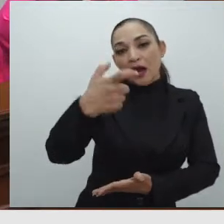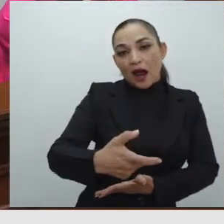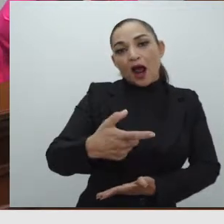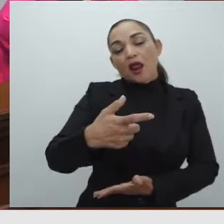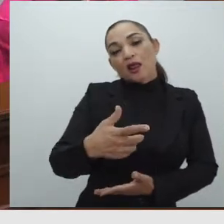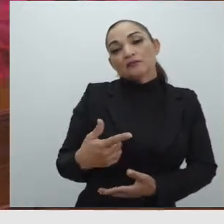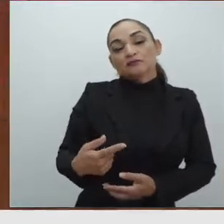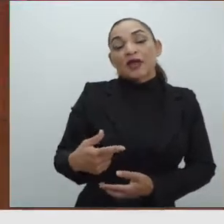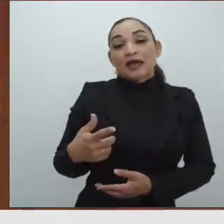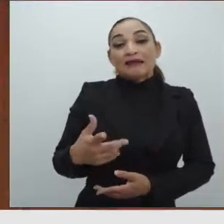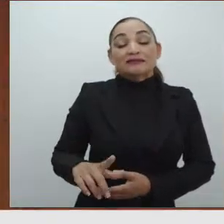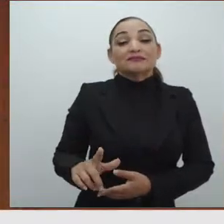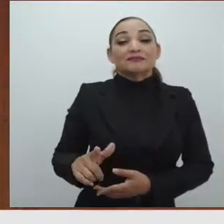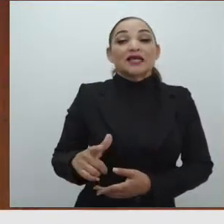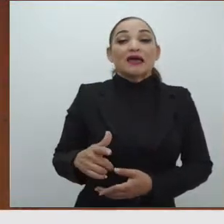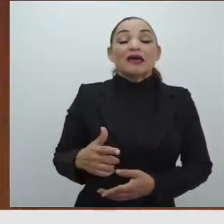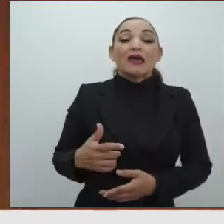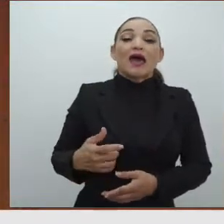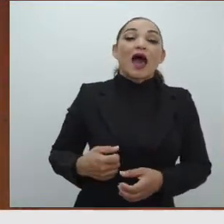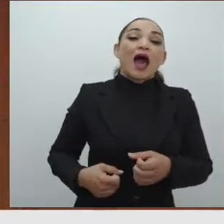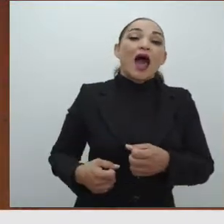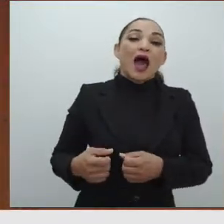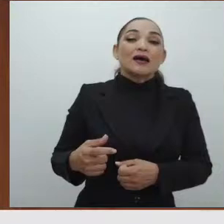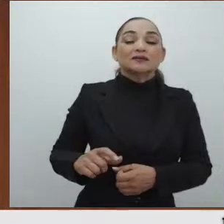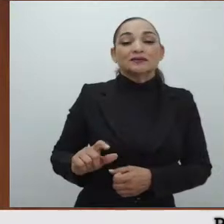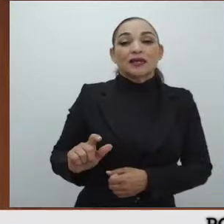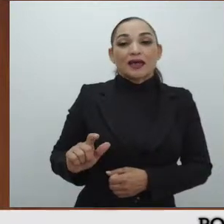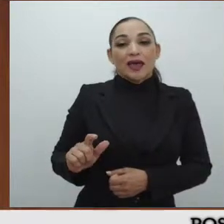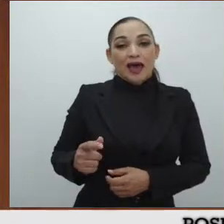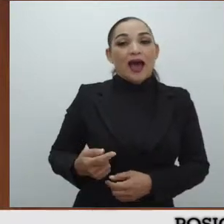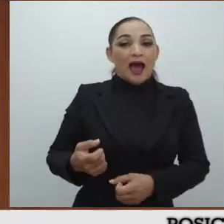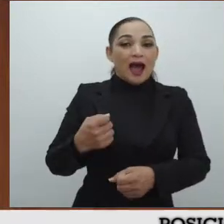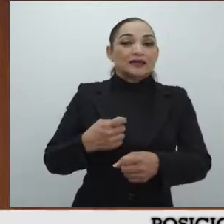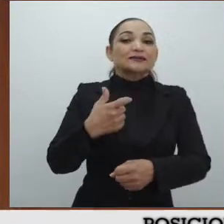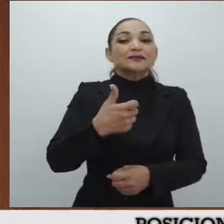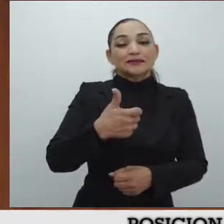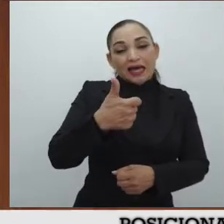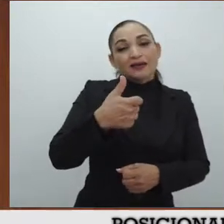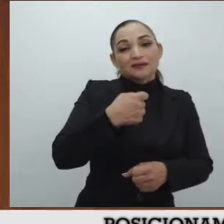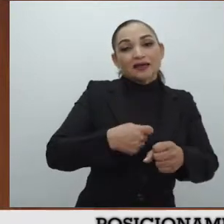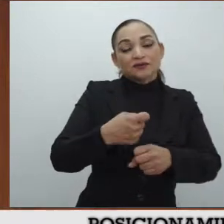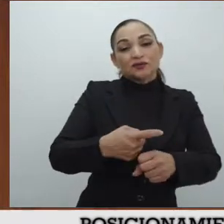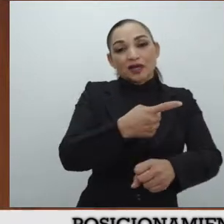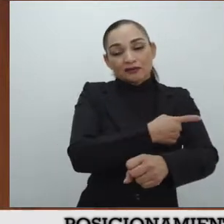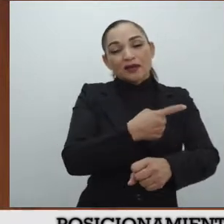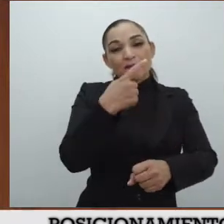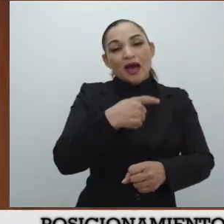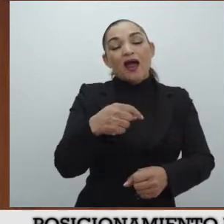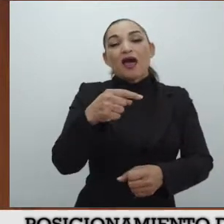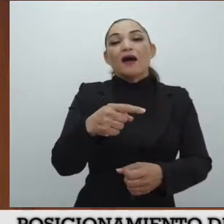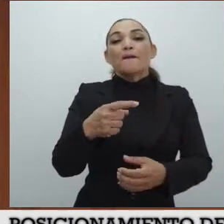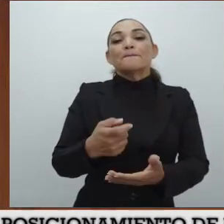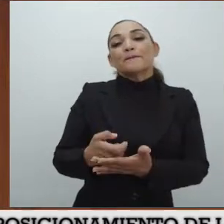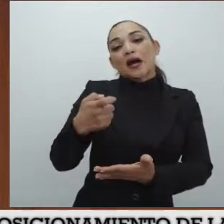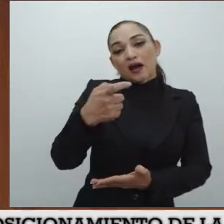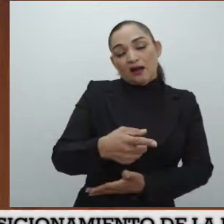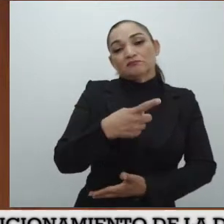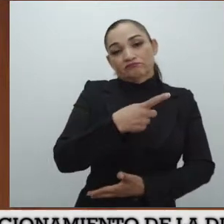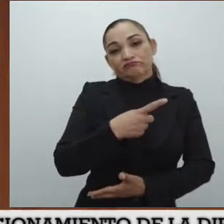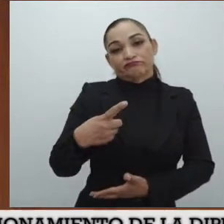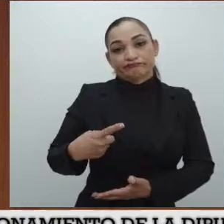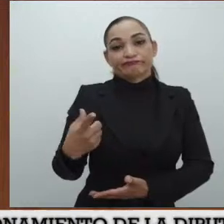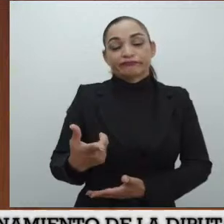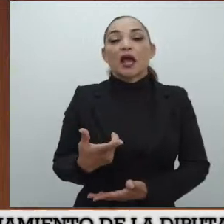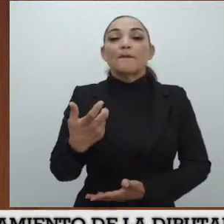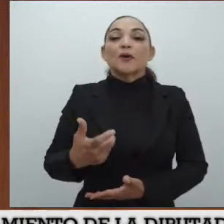anterior y que se tiene que pagar porque se comprometieron los recursos del FAM. Por tanto, queda